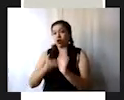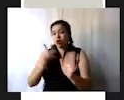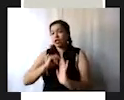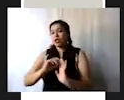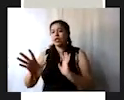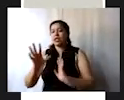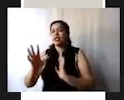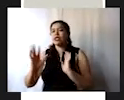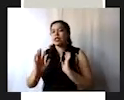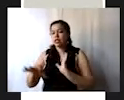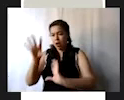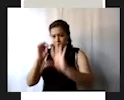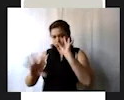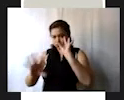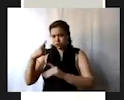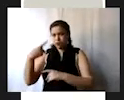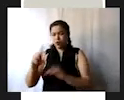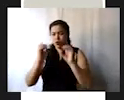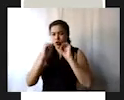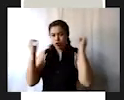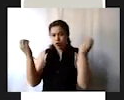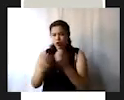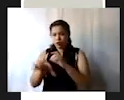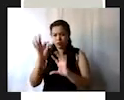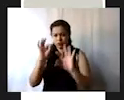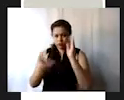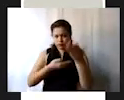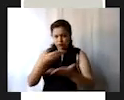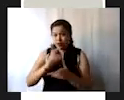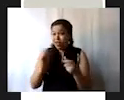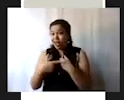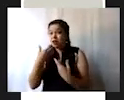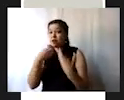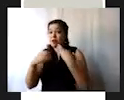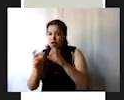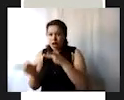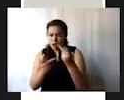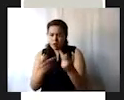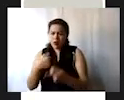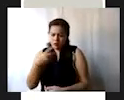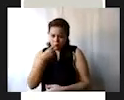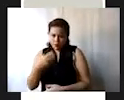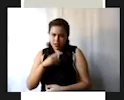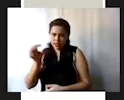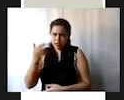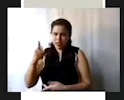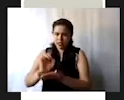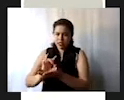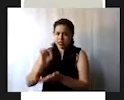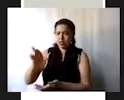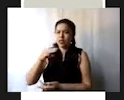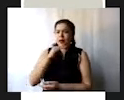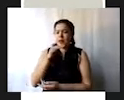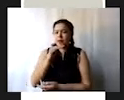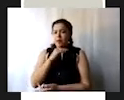hallazgos de cada una de sus organizaciones. Si hay algún comentario, alguna pregunta, me la pueden poner en chat, en mensaje directo a mí por